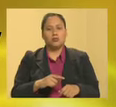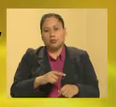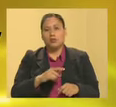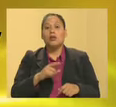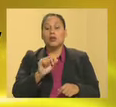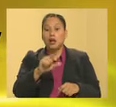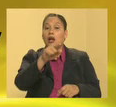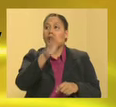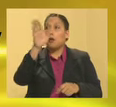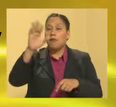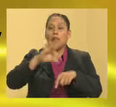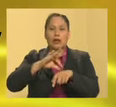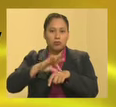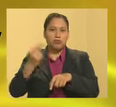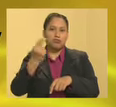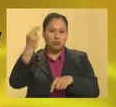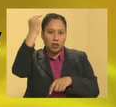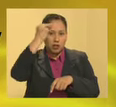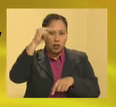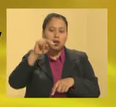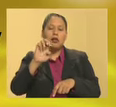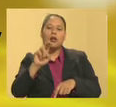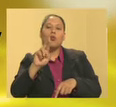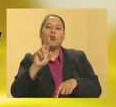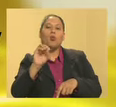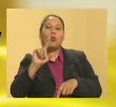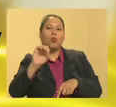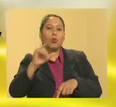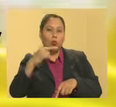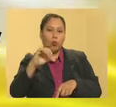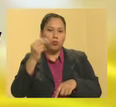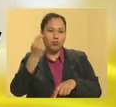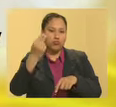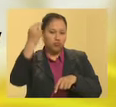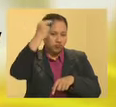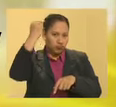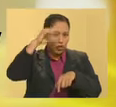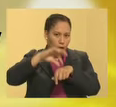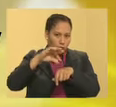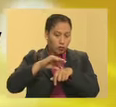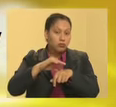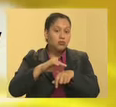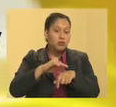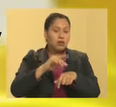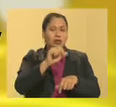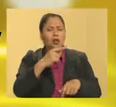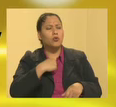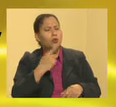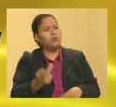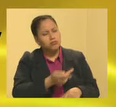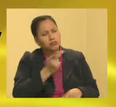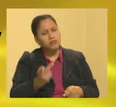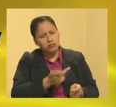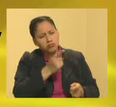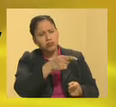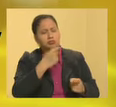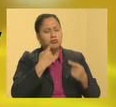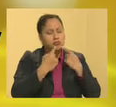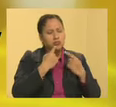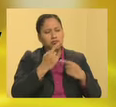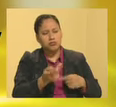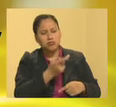al médico, al neurólogo, y nosotros podemos, mediante el interrogatorio, mediante el diálogo,